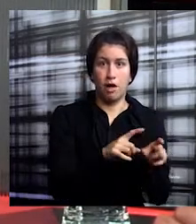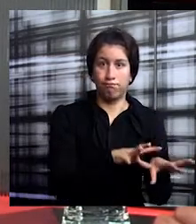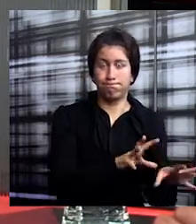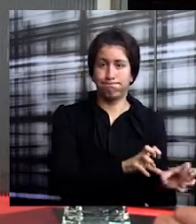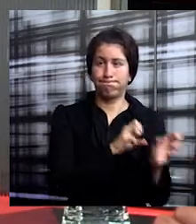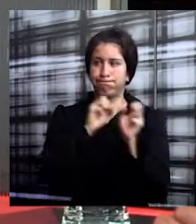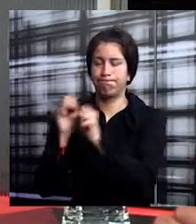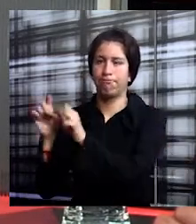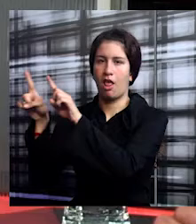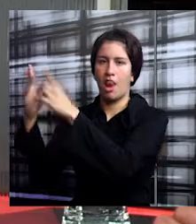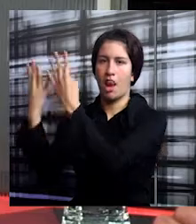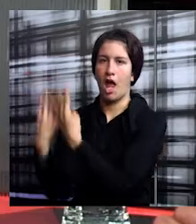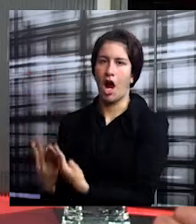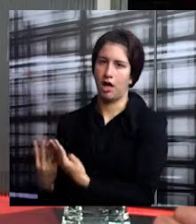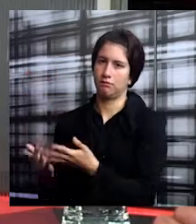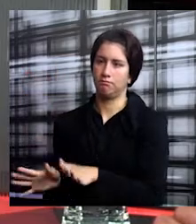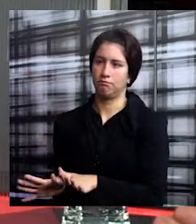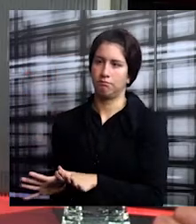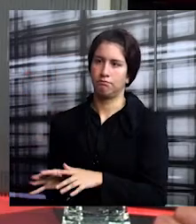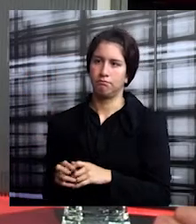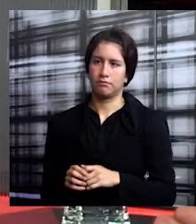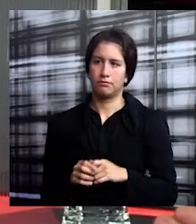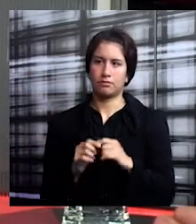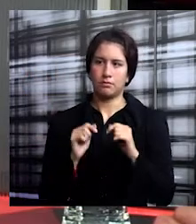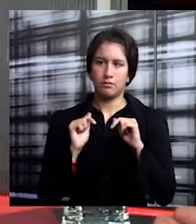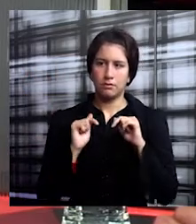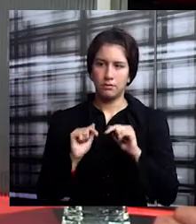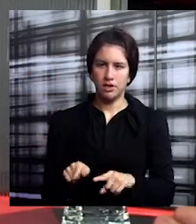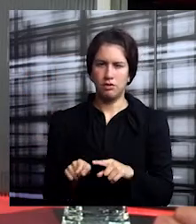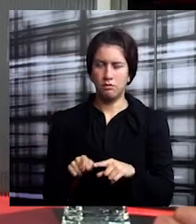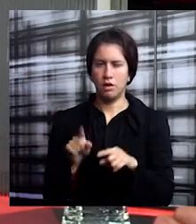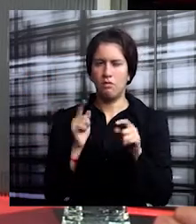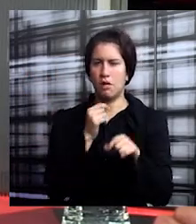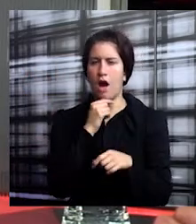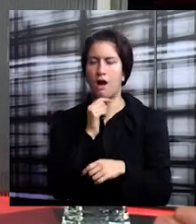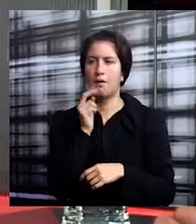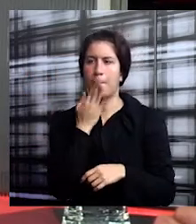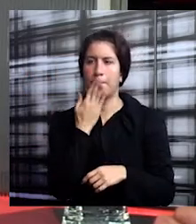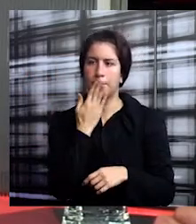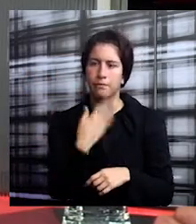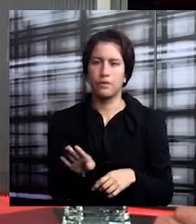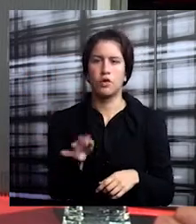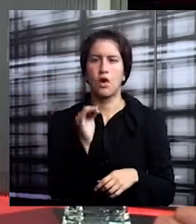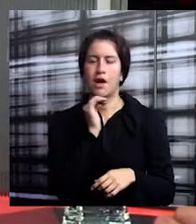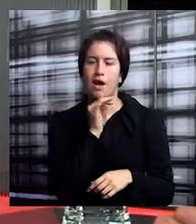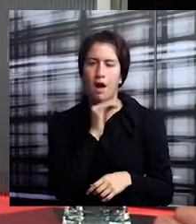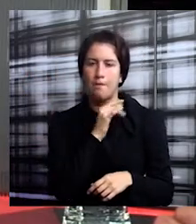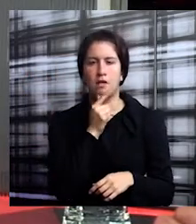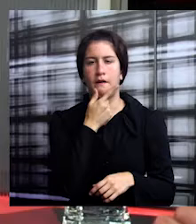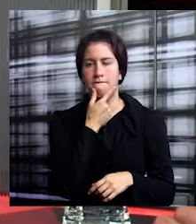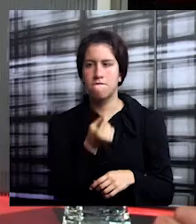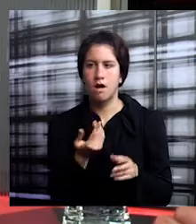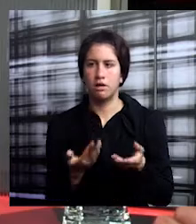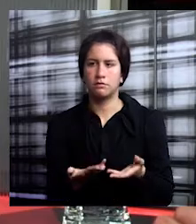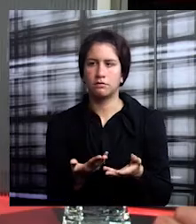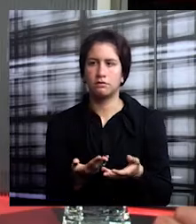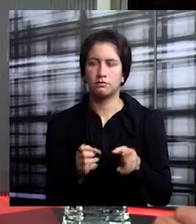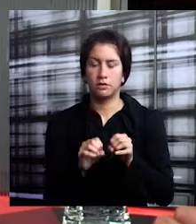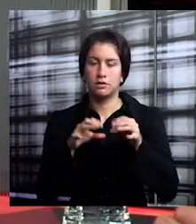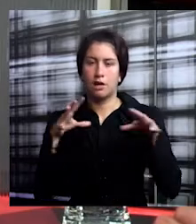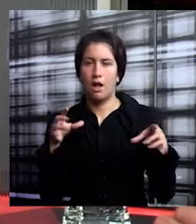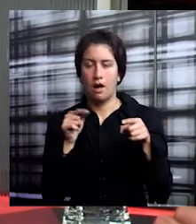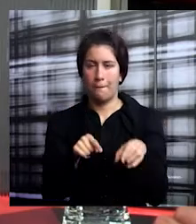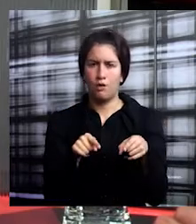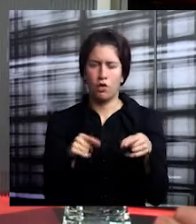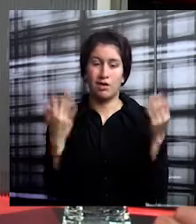acciones de protección sencillas, rápidas, claras, tengan ese efecto, la verdad es que esta confusión produce la consecuencia